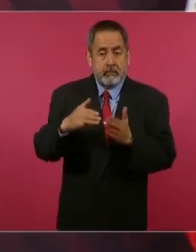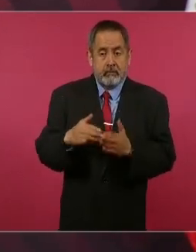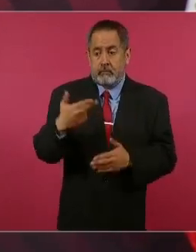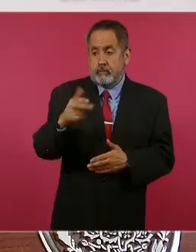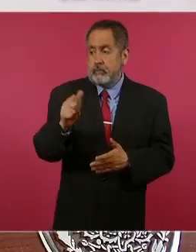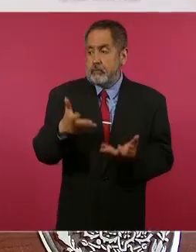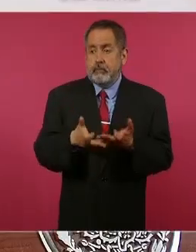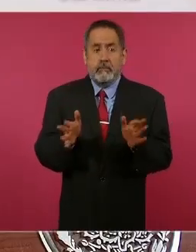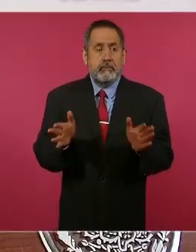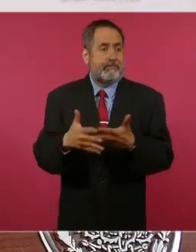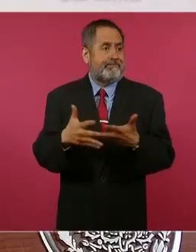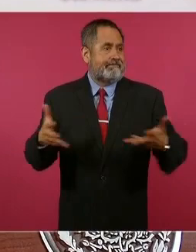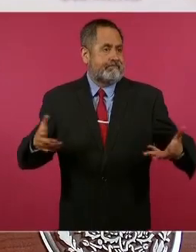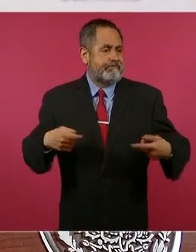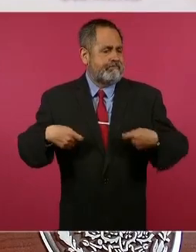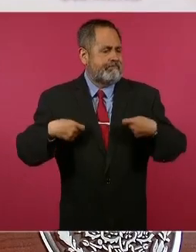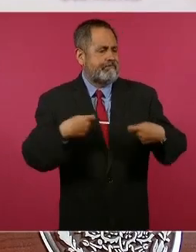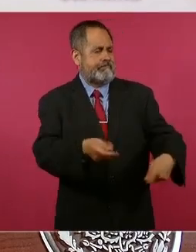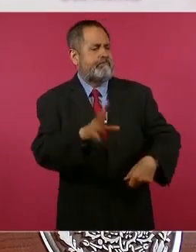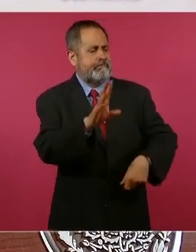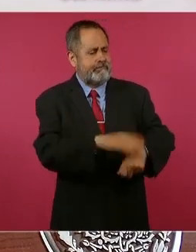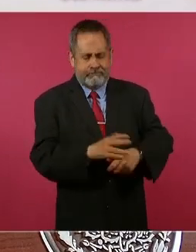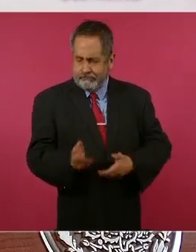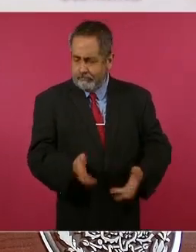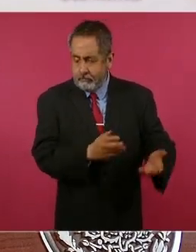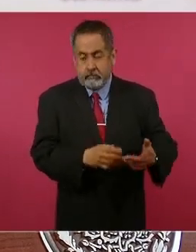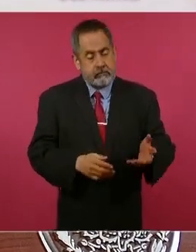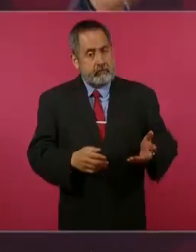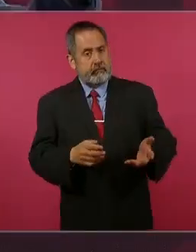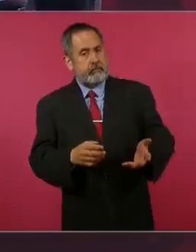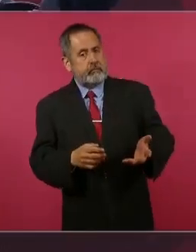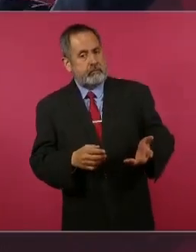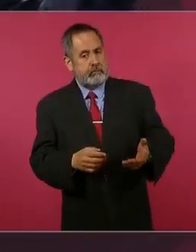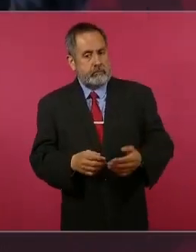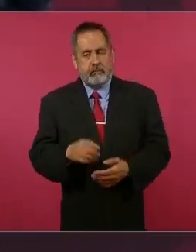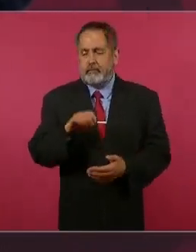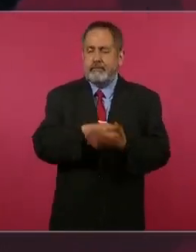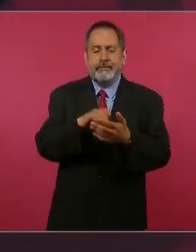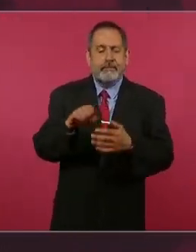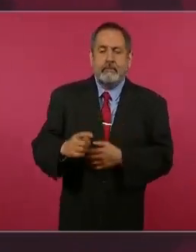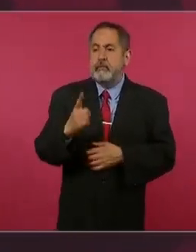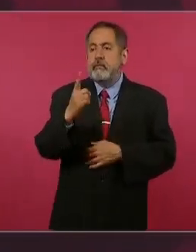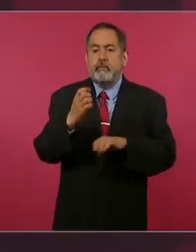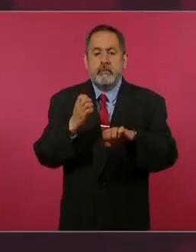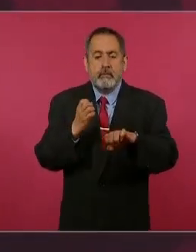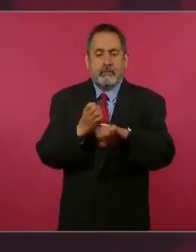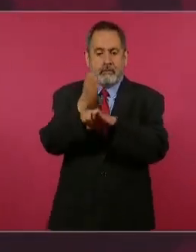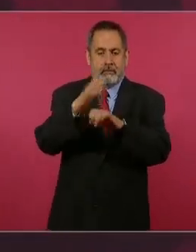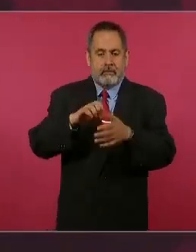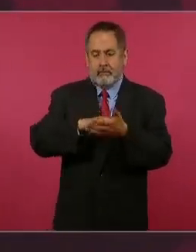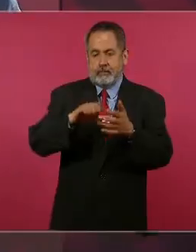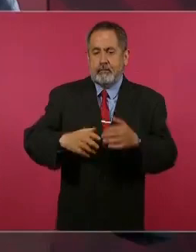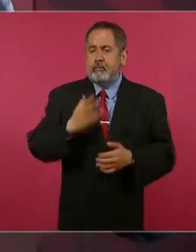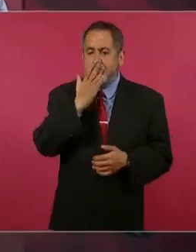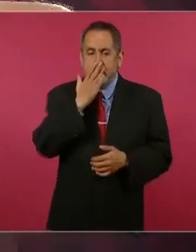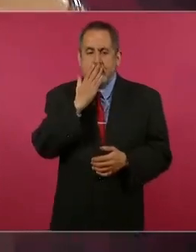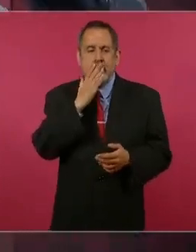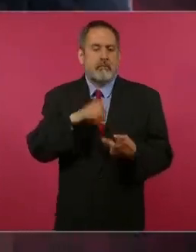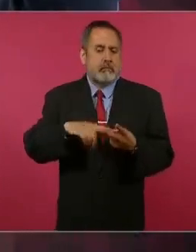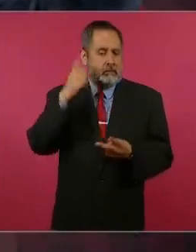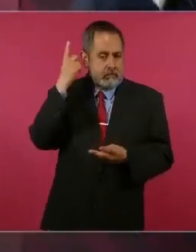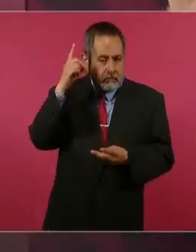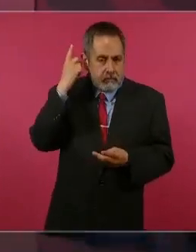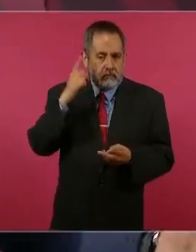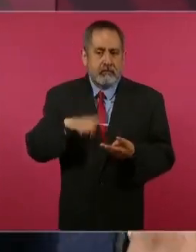hectáreas las concesionadas, estamos hablando de que en un estado como Sonora, como Durango,